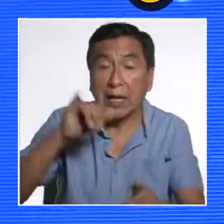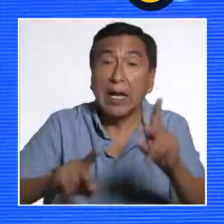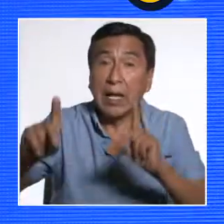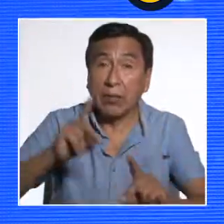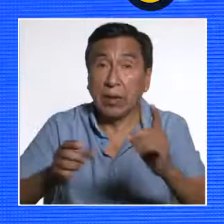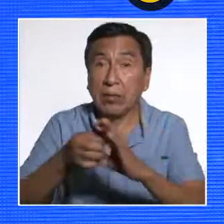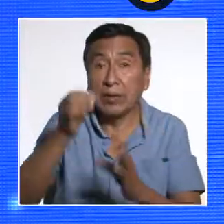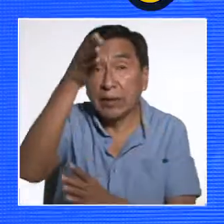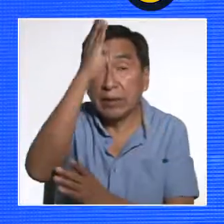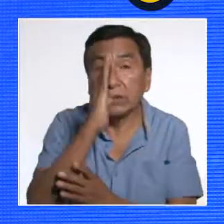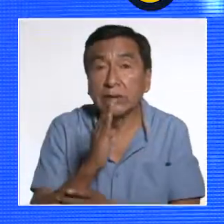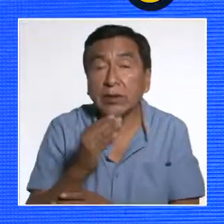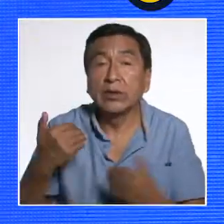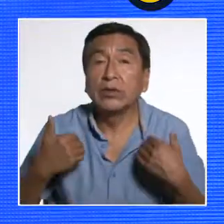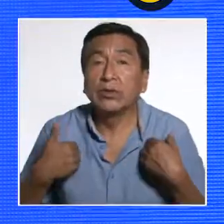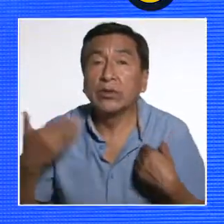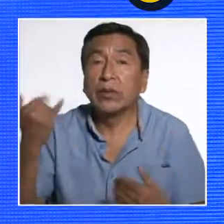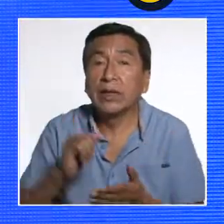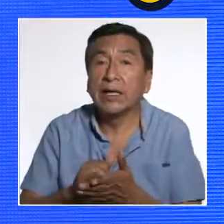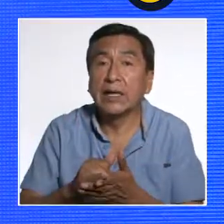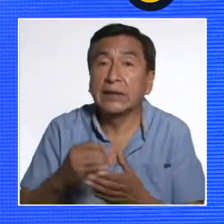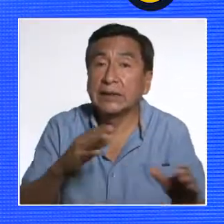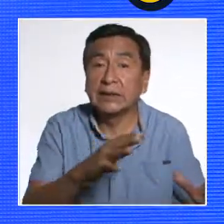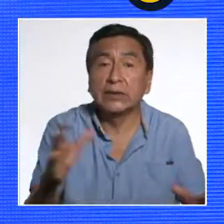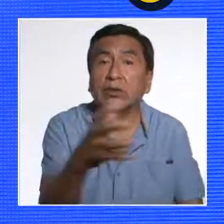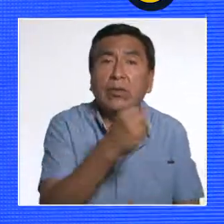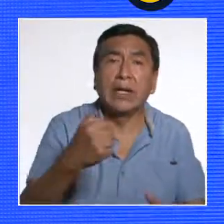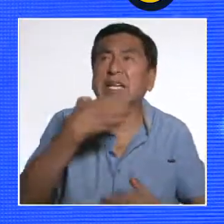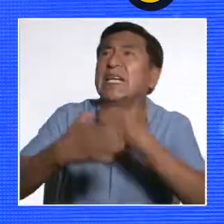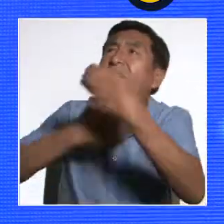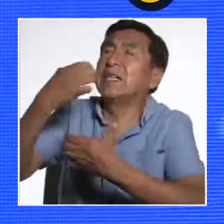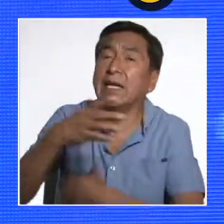de Dios tuvo que sacar gritos.